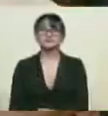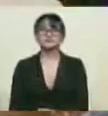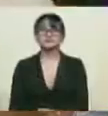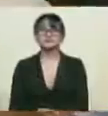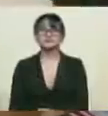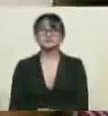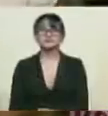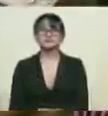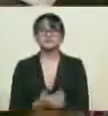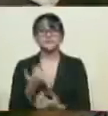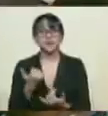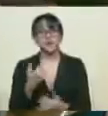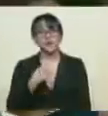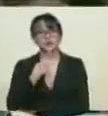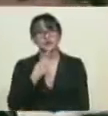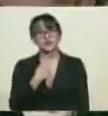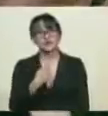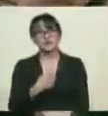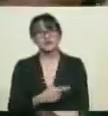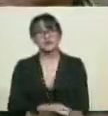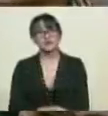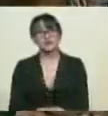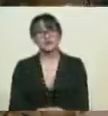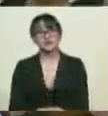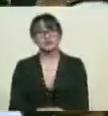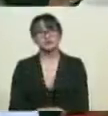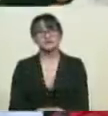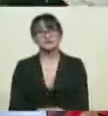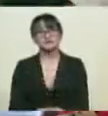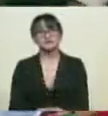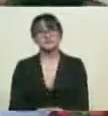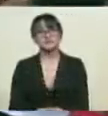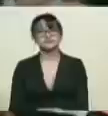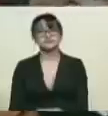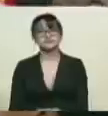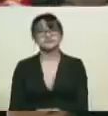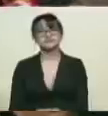Aquí se lo digo a ustedes, jóvenes de la patria.